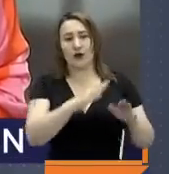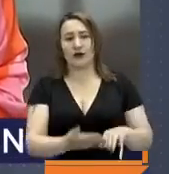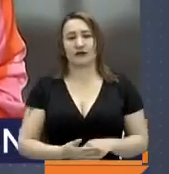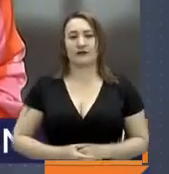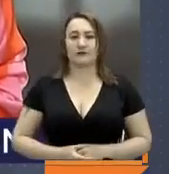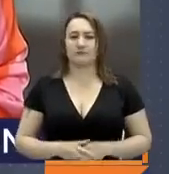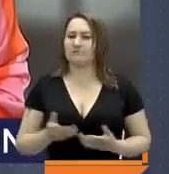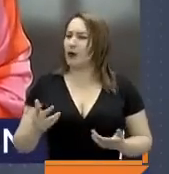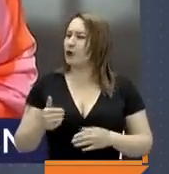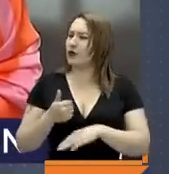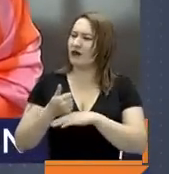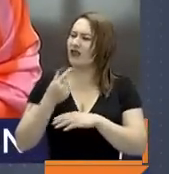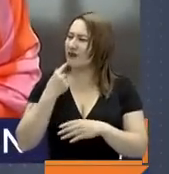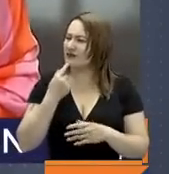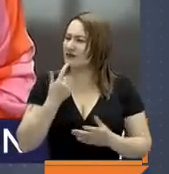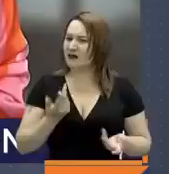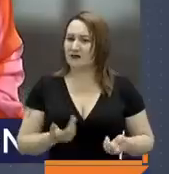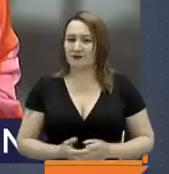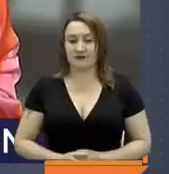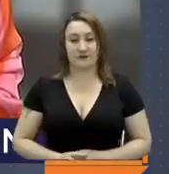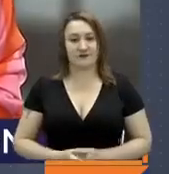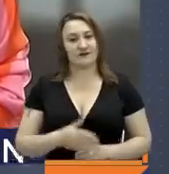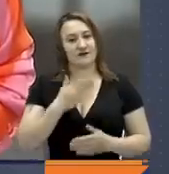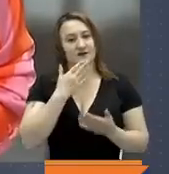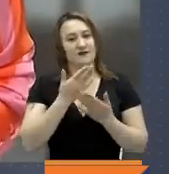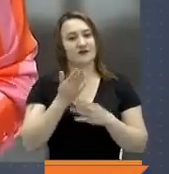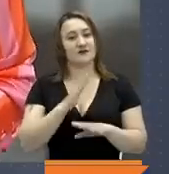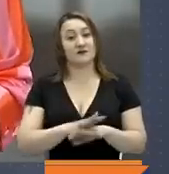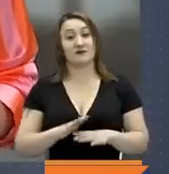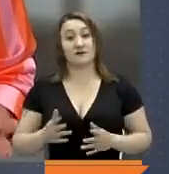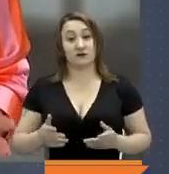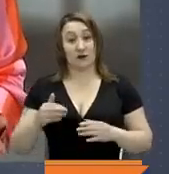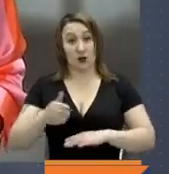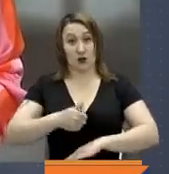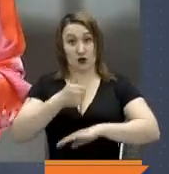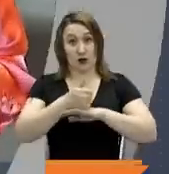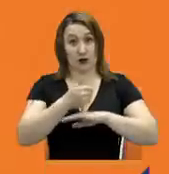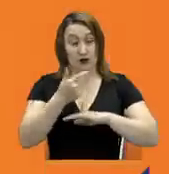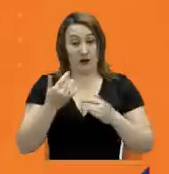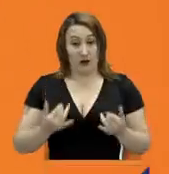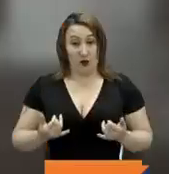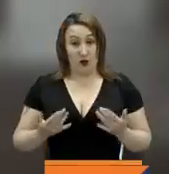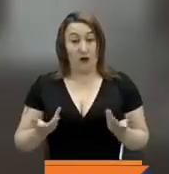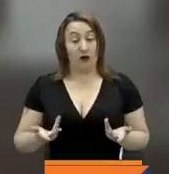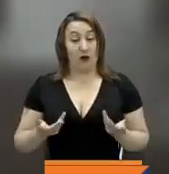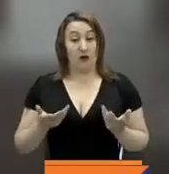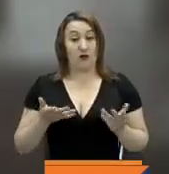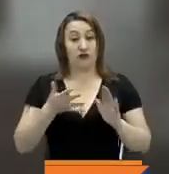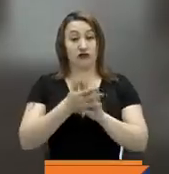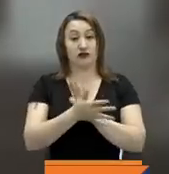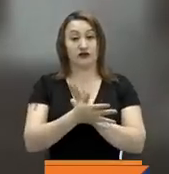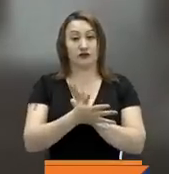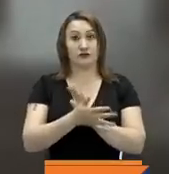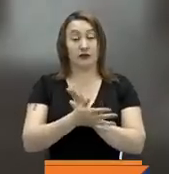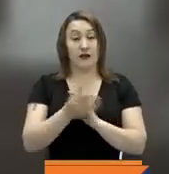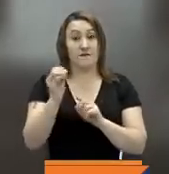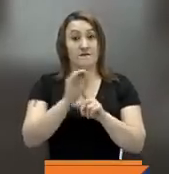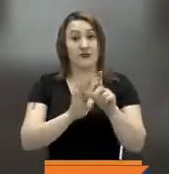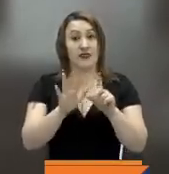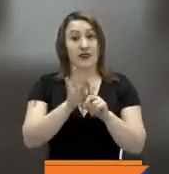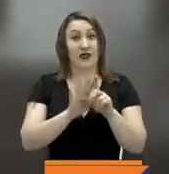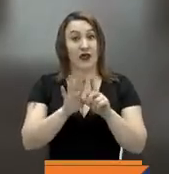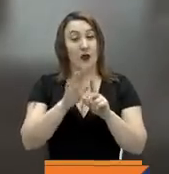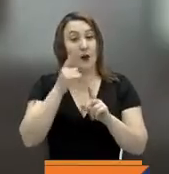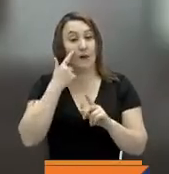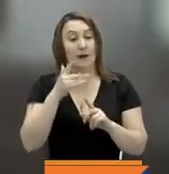dicen las autoridades qué tal Muy buenas tardes pues Mire las autoridades tienen por ahora una versión Y es que el video habría sido